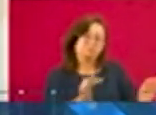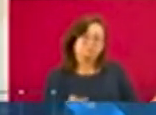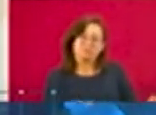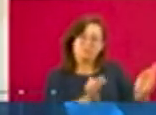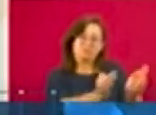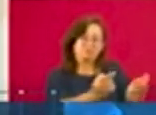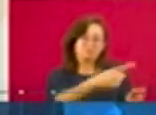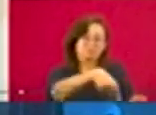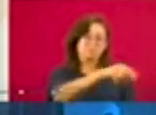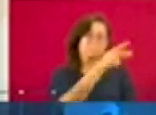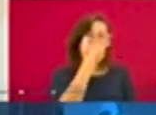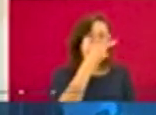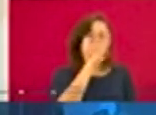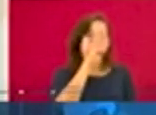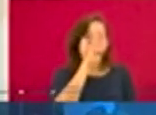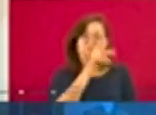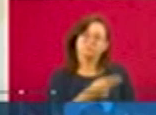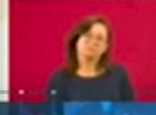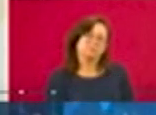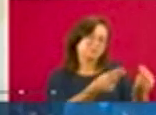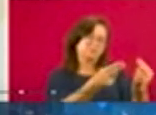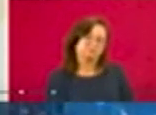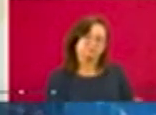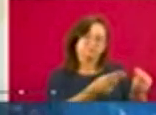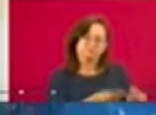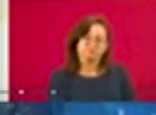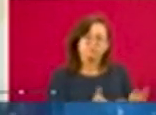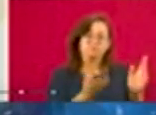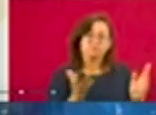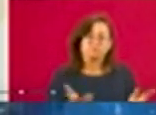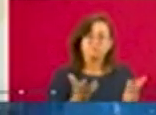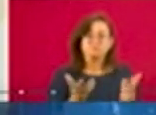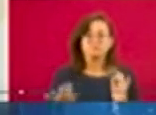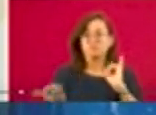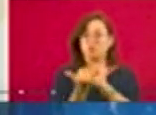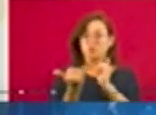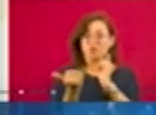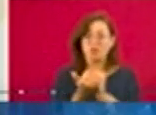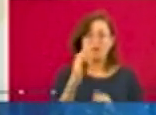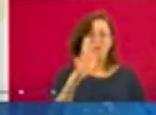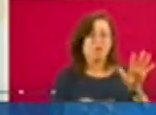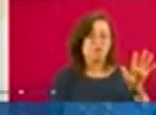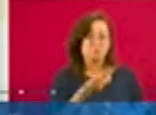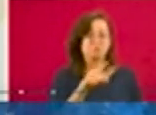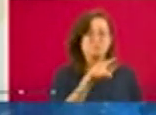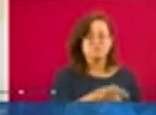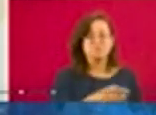muy, muy demandado. Estamos teniendo 18,000 consultas por